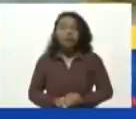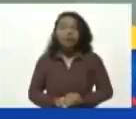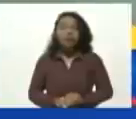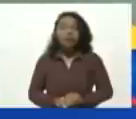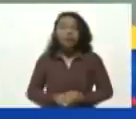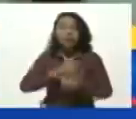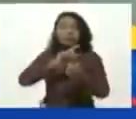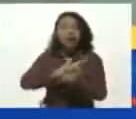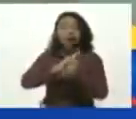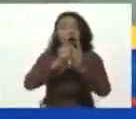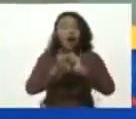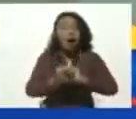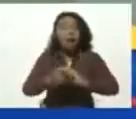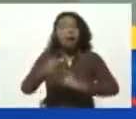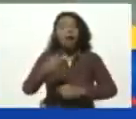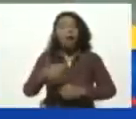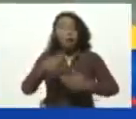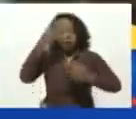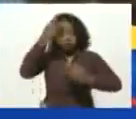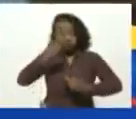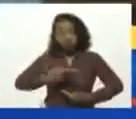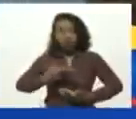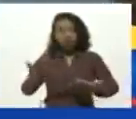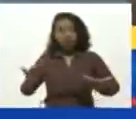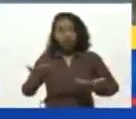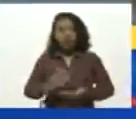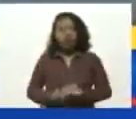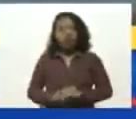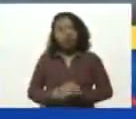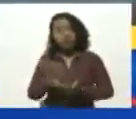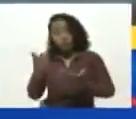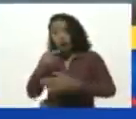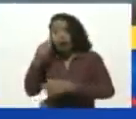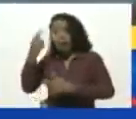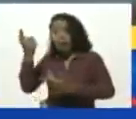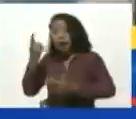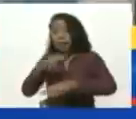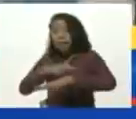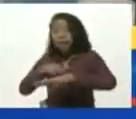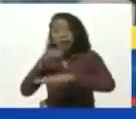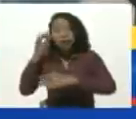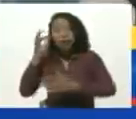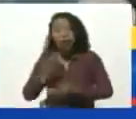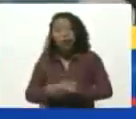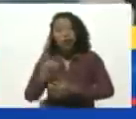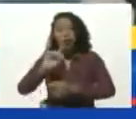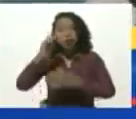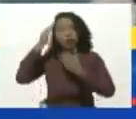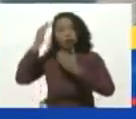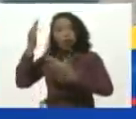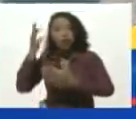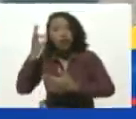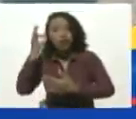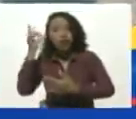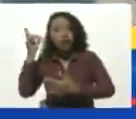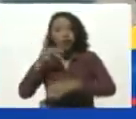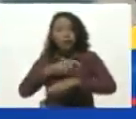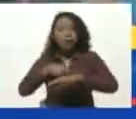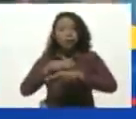de cambios en su personalidad. Ah, ministra, no he saludado a la ministra Yelitze